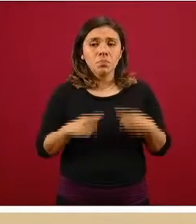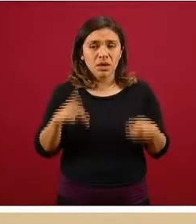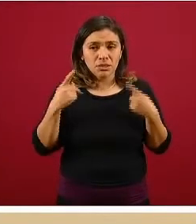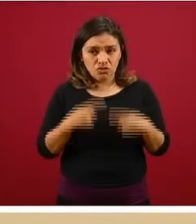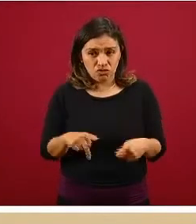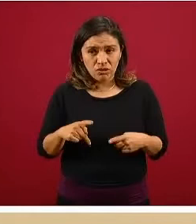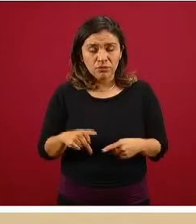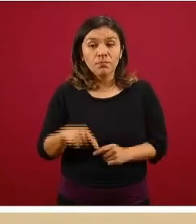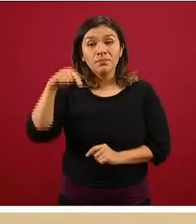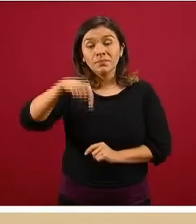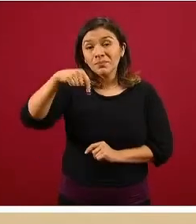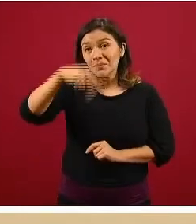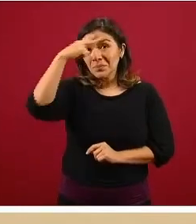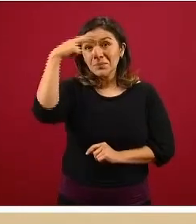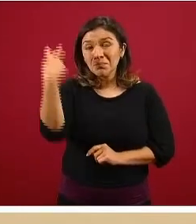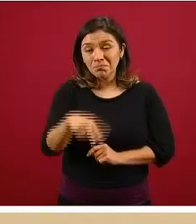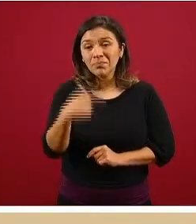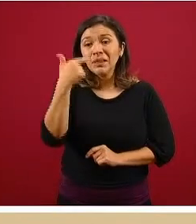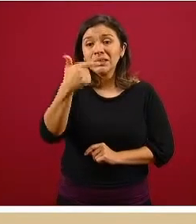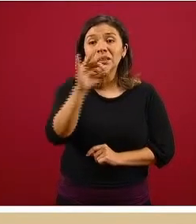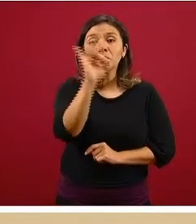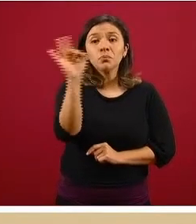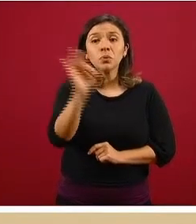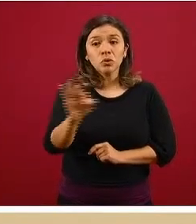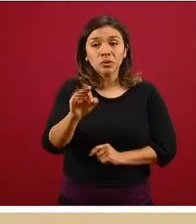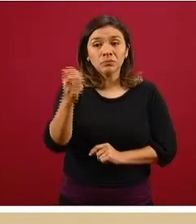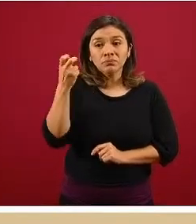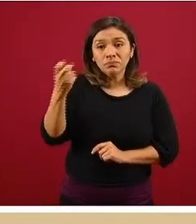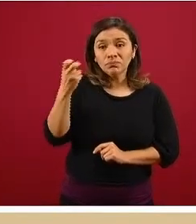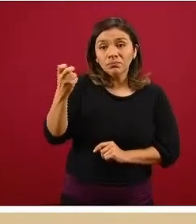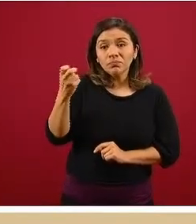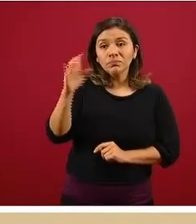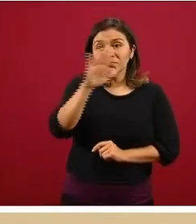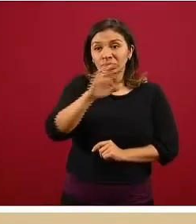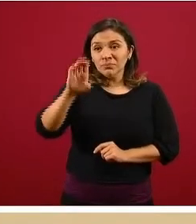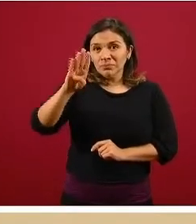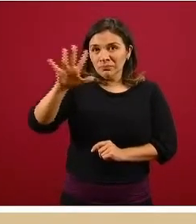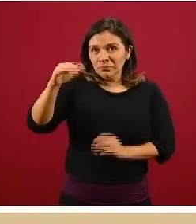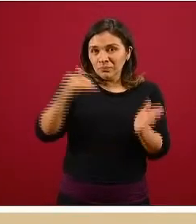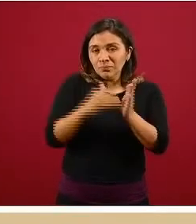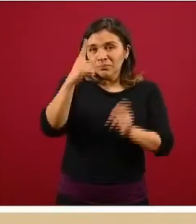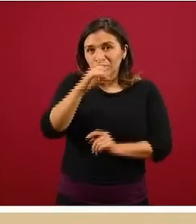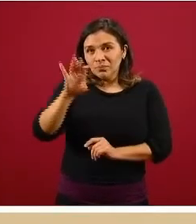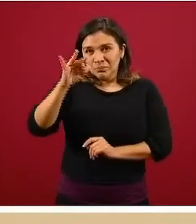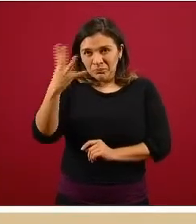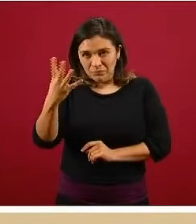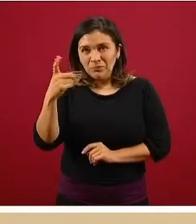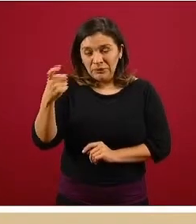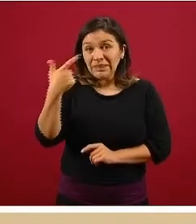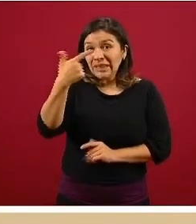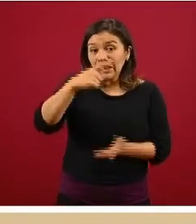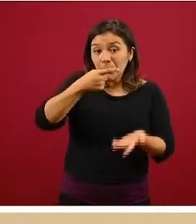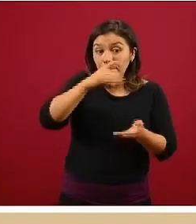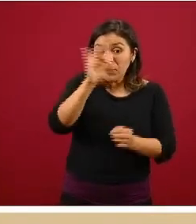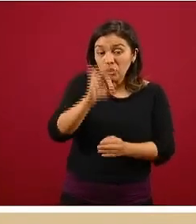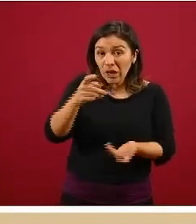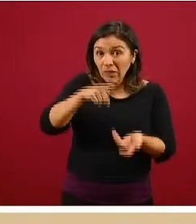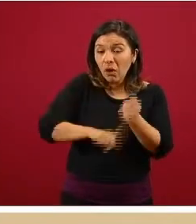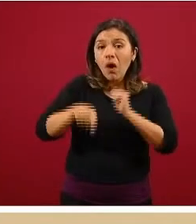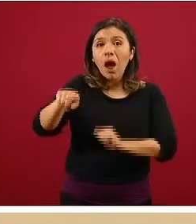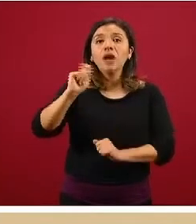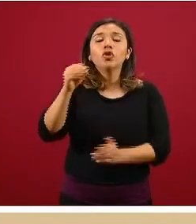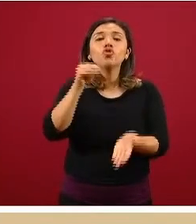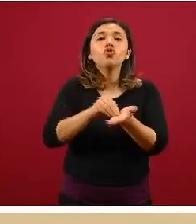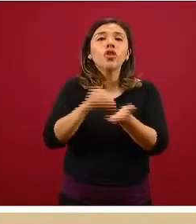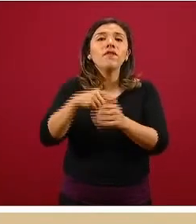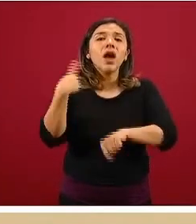595.144. En México, el 7% de estos 595.000 casos estimados es la epidemia